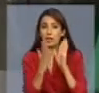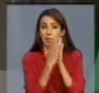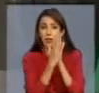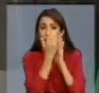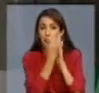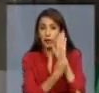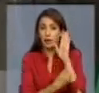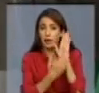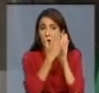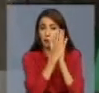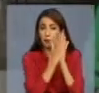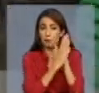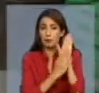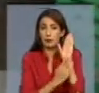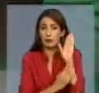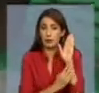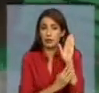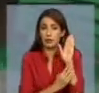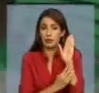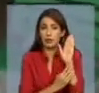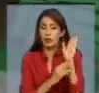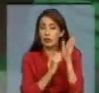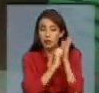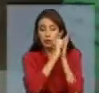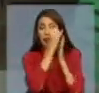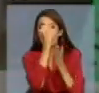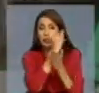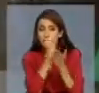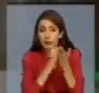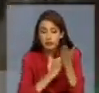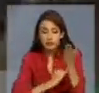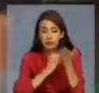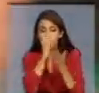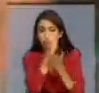poco a poco, hasta darle forma a la imagen, a la escultura.